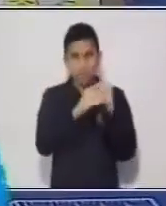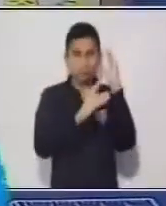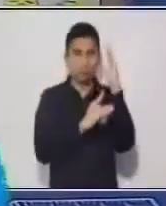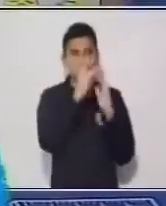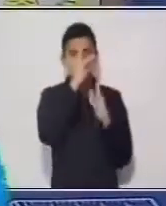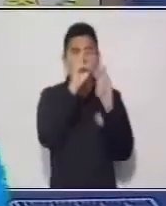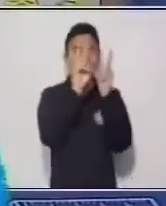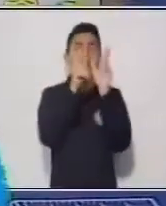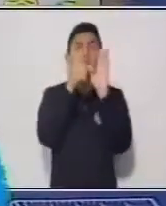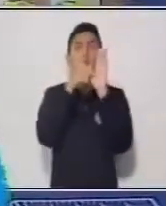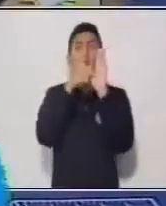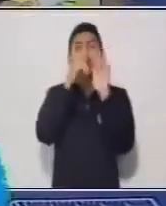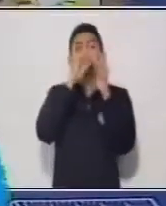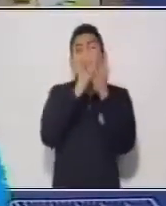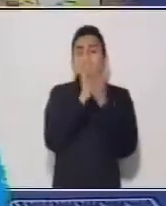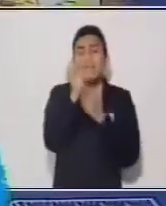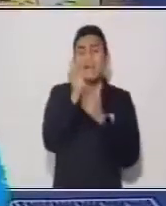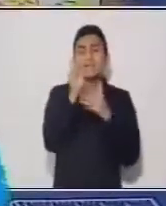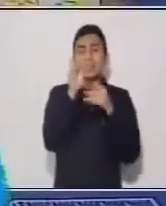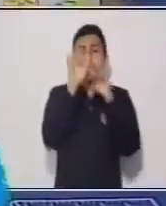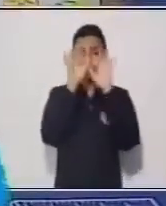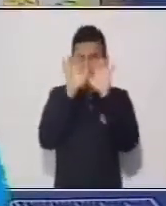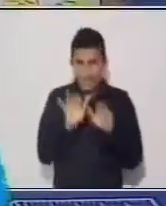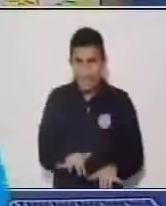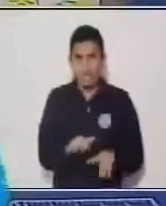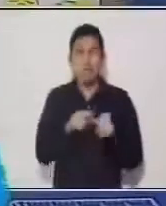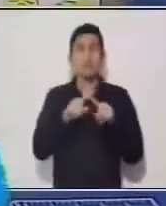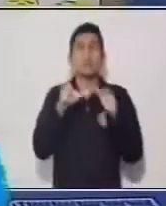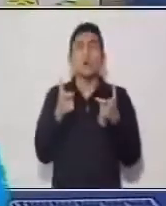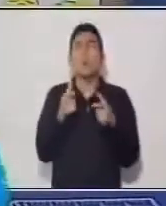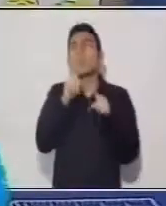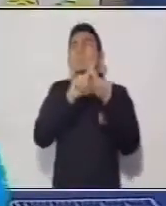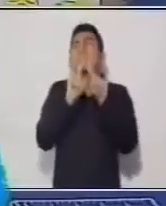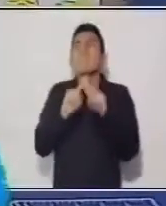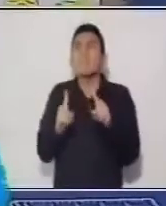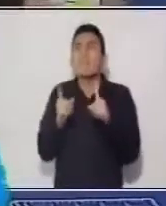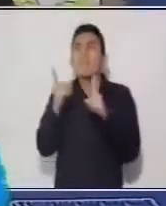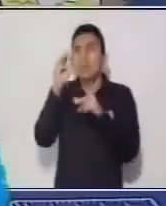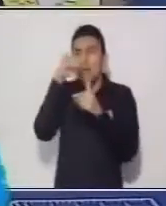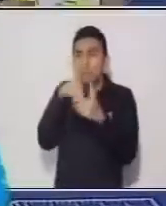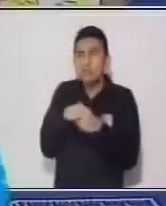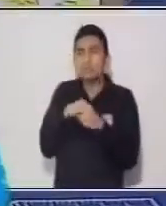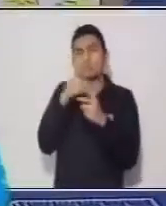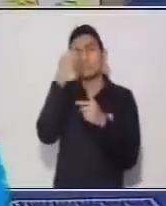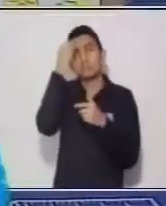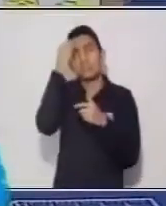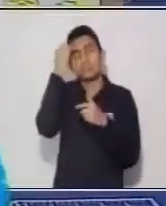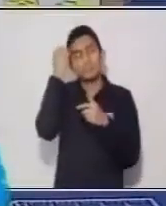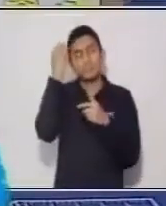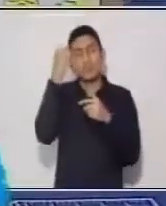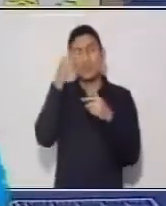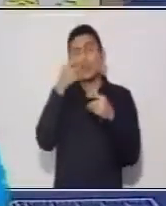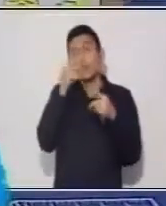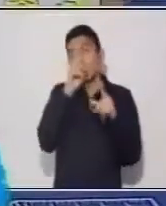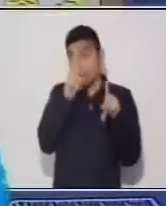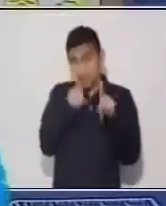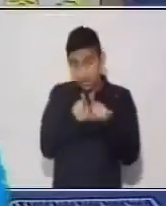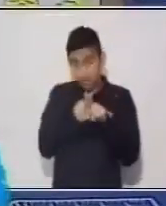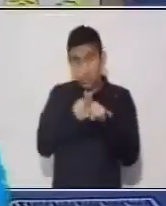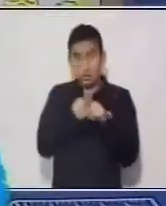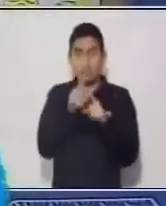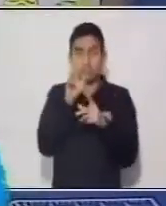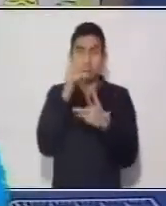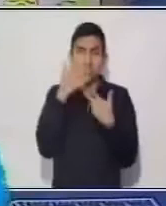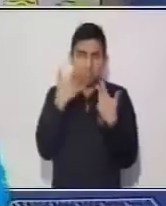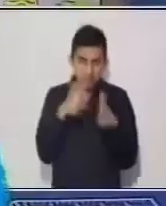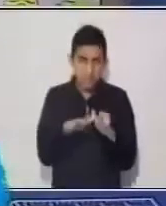narrativos, la estructura de los diferentes textos, ya sean informativos, narrativos, argumentativos. Y